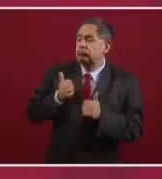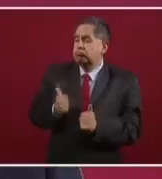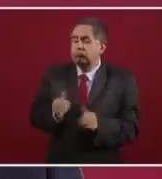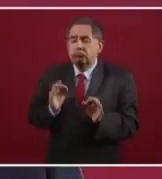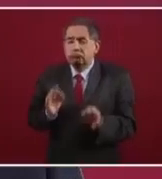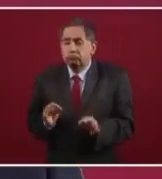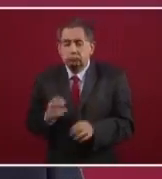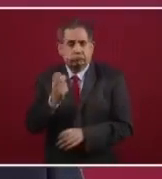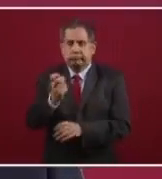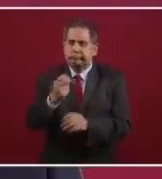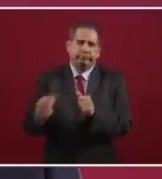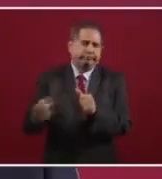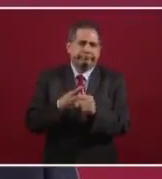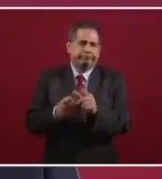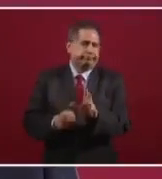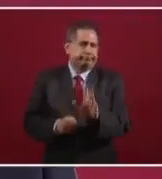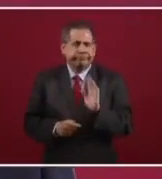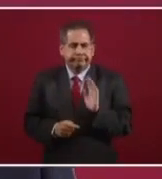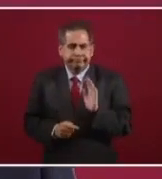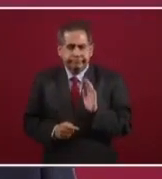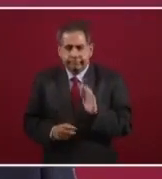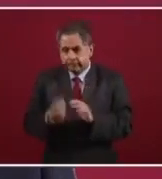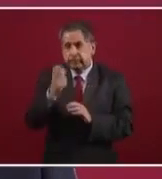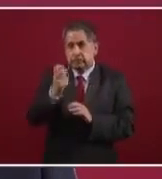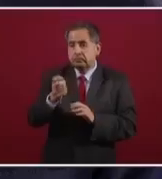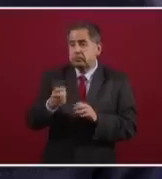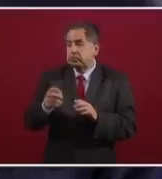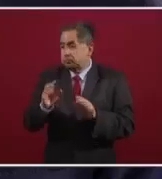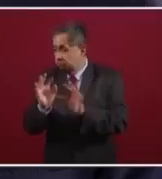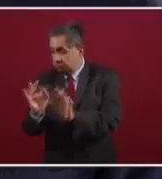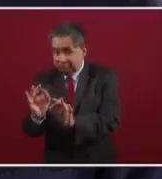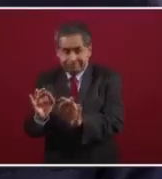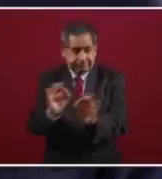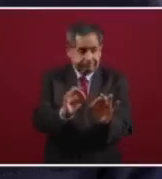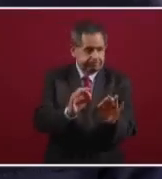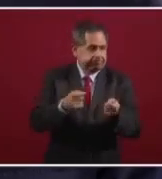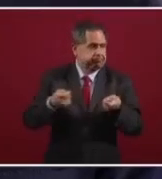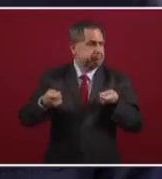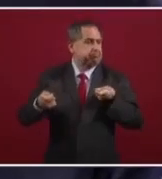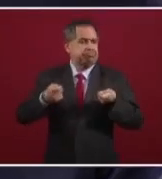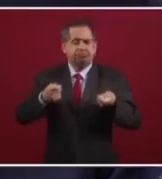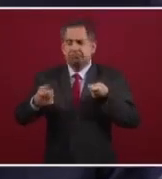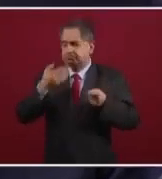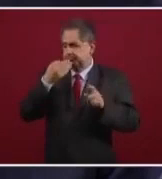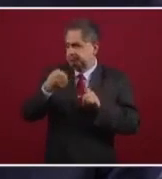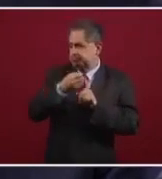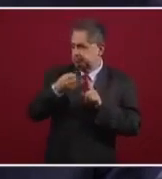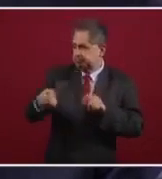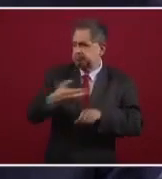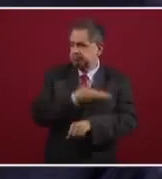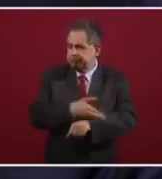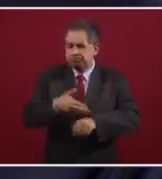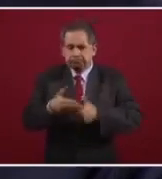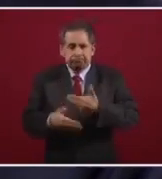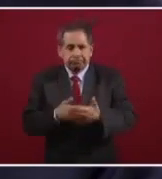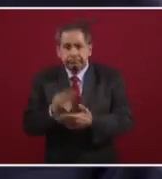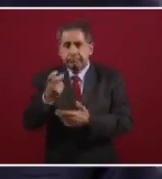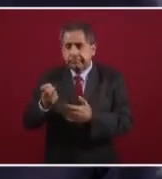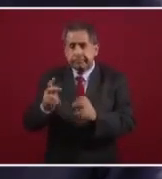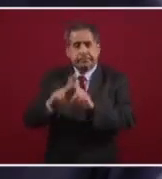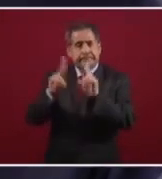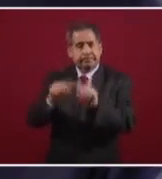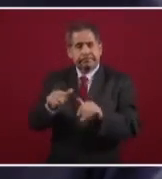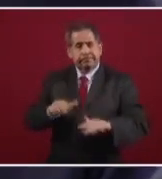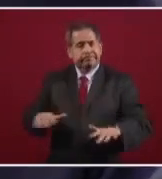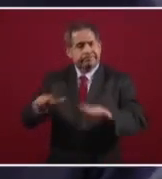Eso es lo que da gobernabilidad. Eso es lo que permite la paz social.